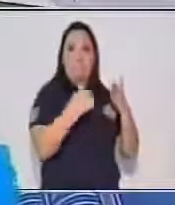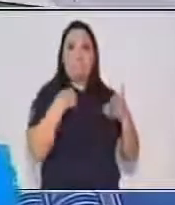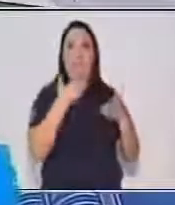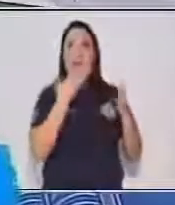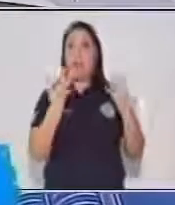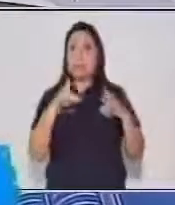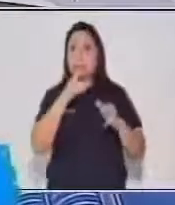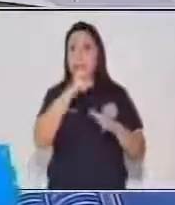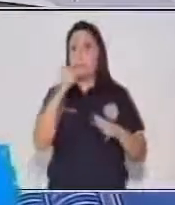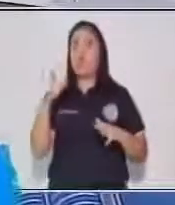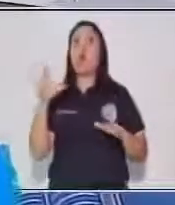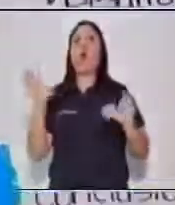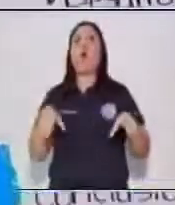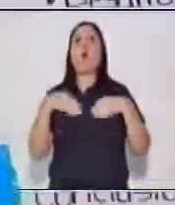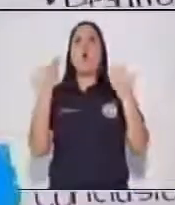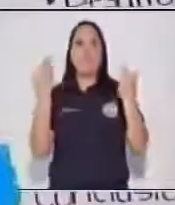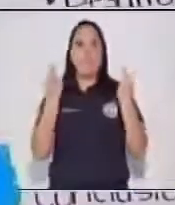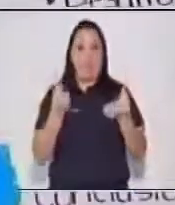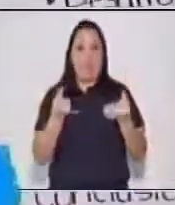tú vas a ejecutar